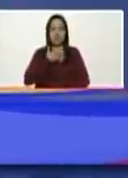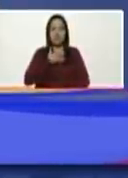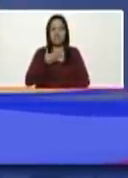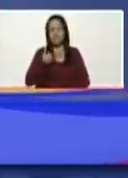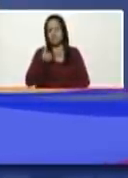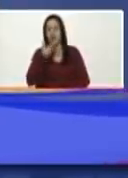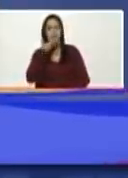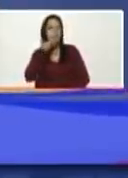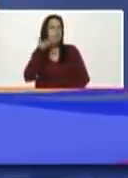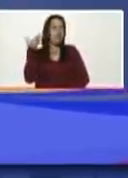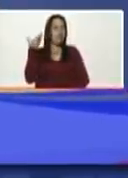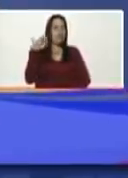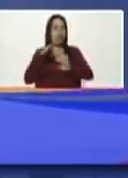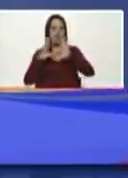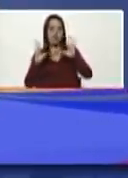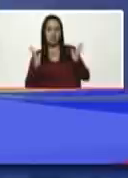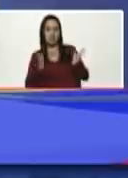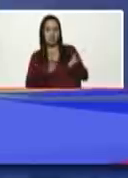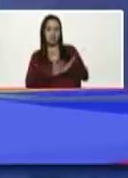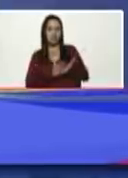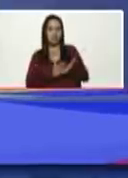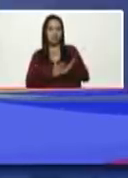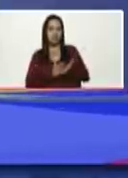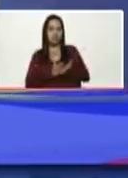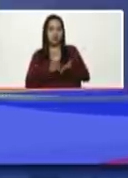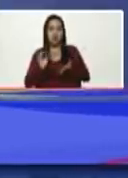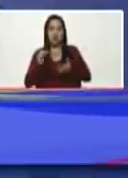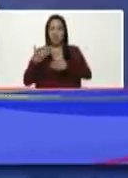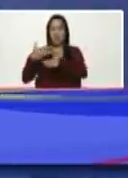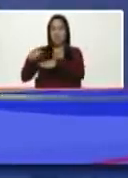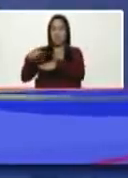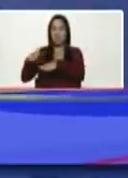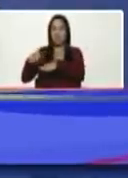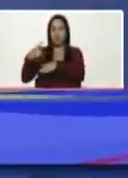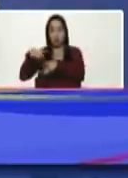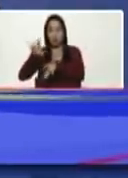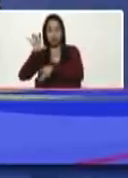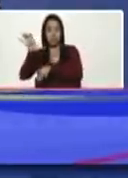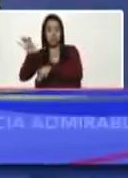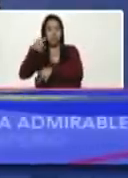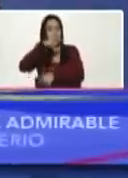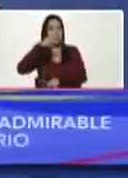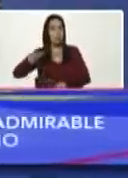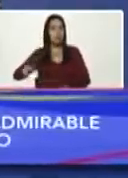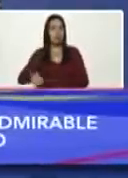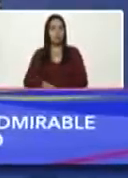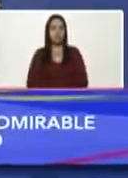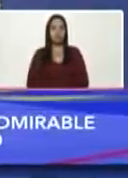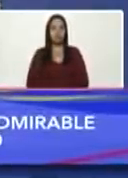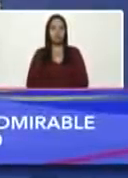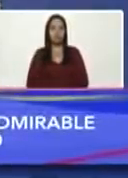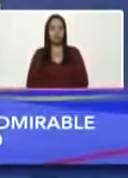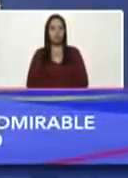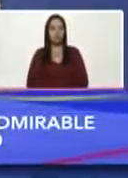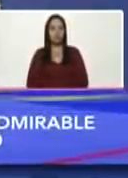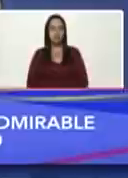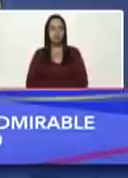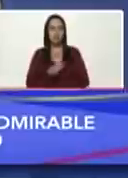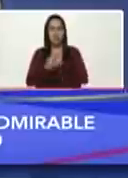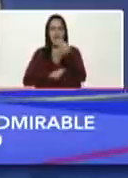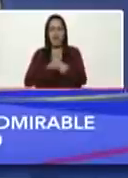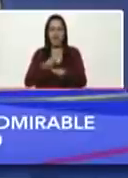mejor, ni xenofóbicos, que es despreciar a otros países, a otros pueblos, lo que hacen con nuestro